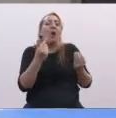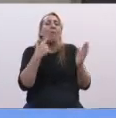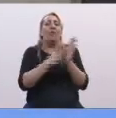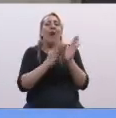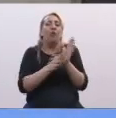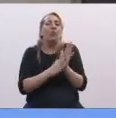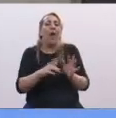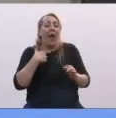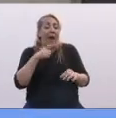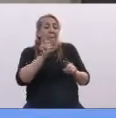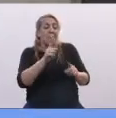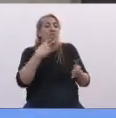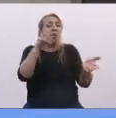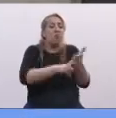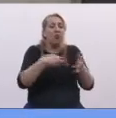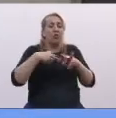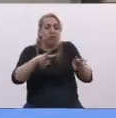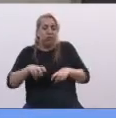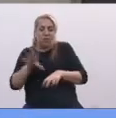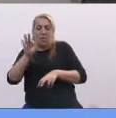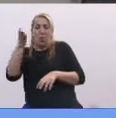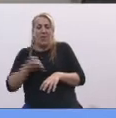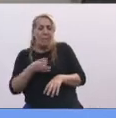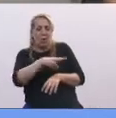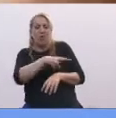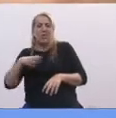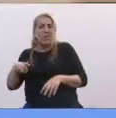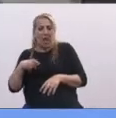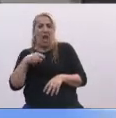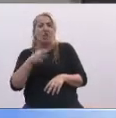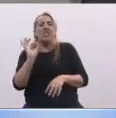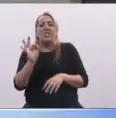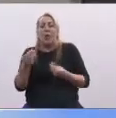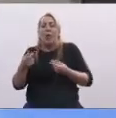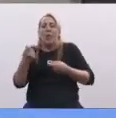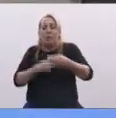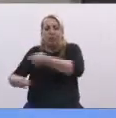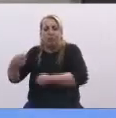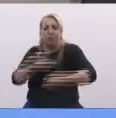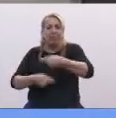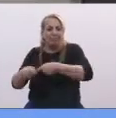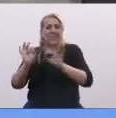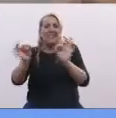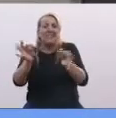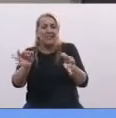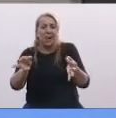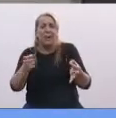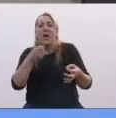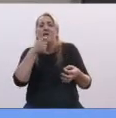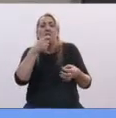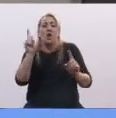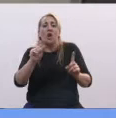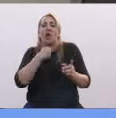el 50% de los impuestos y él también lo sabía distribuir, lo distribuía lo que quisiera. Si alguien no